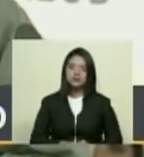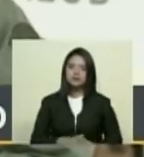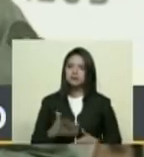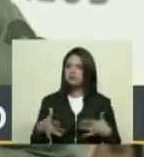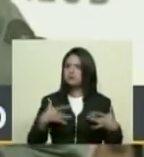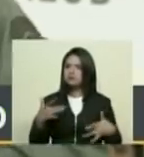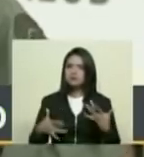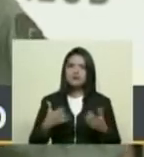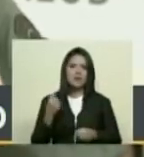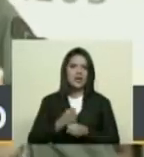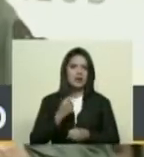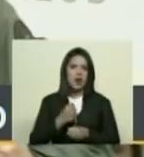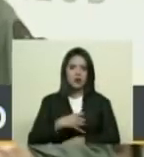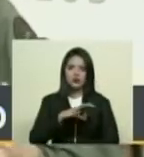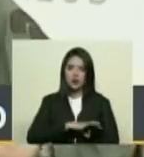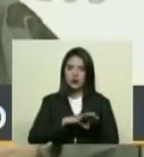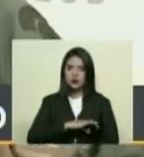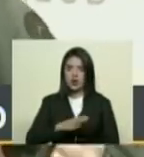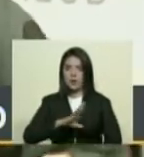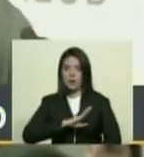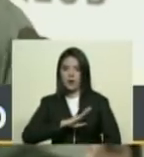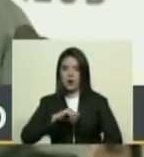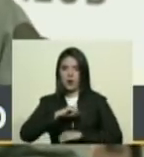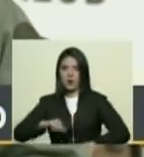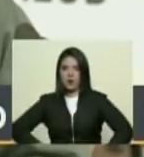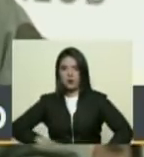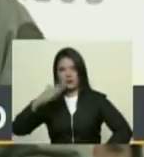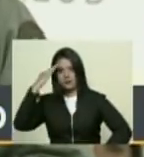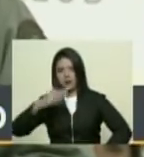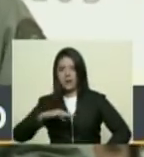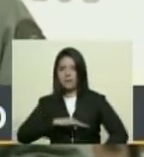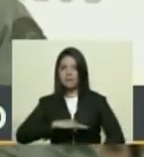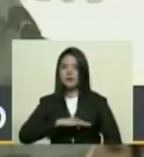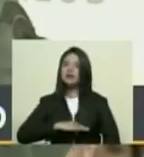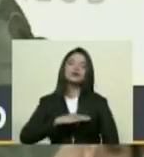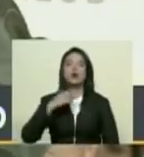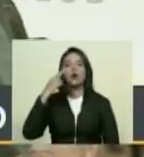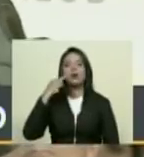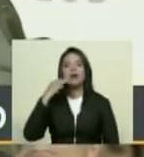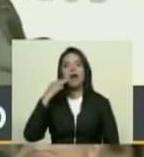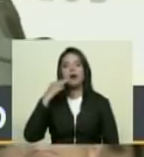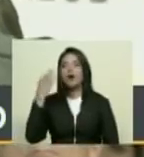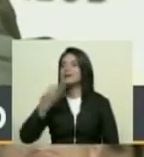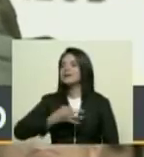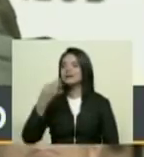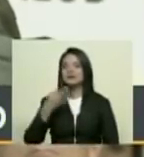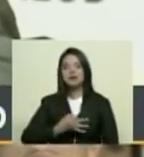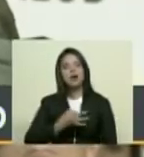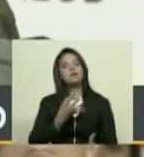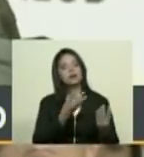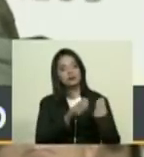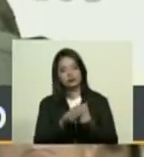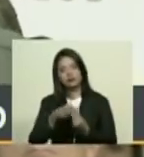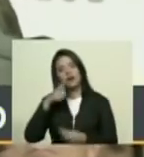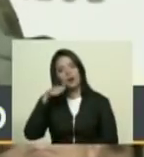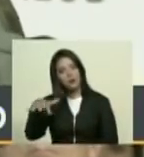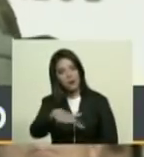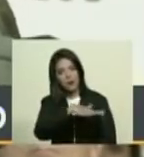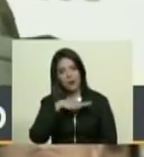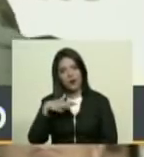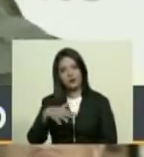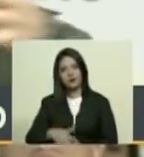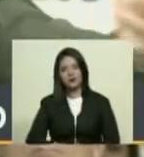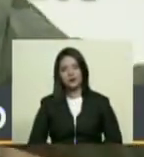actividad social que adelanta la Fuerza Armada, la gran misión Negro Primero, siempre está allí el pueblo de a